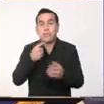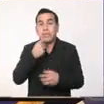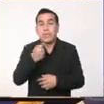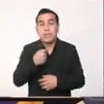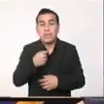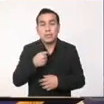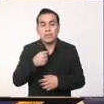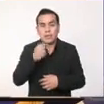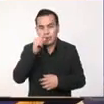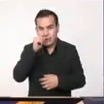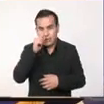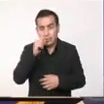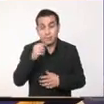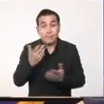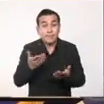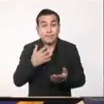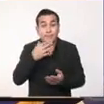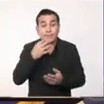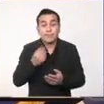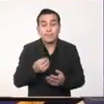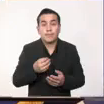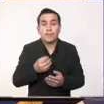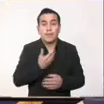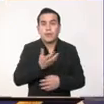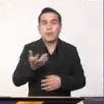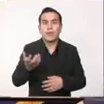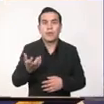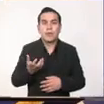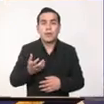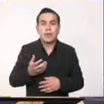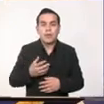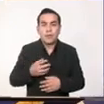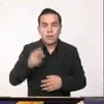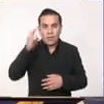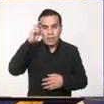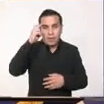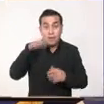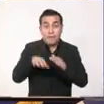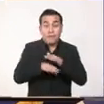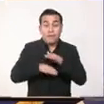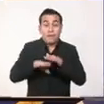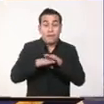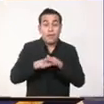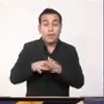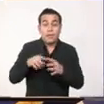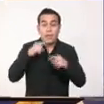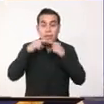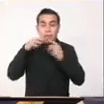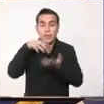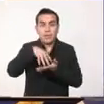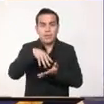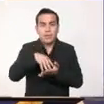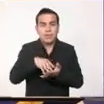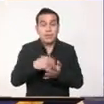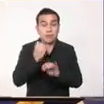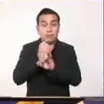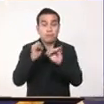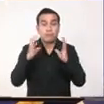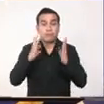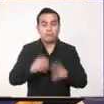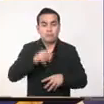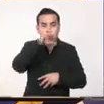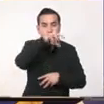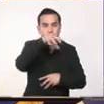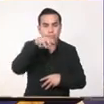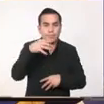Romero. Entonces, yo creo que ese tipo, lo que usted dice, que son pilares fundamentales de la democracia, yo los comparto.